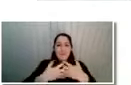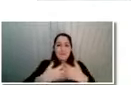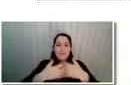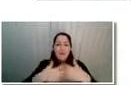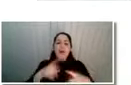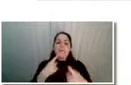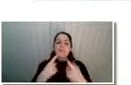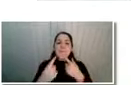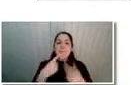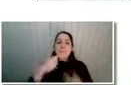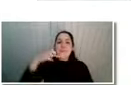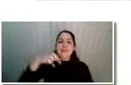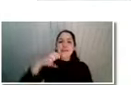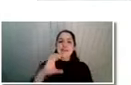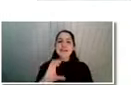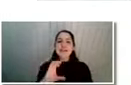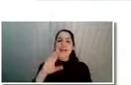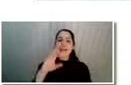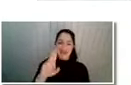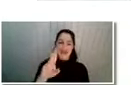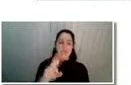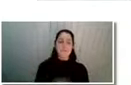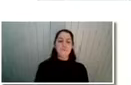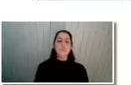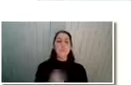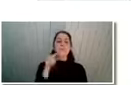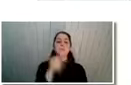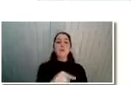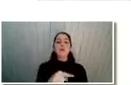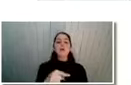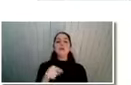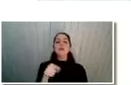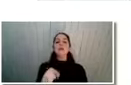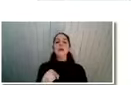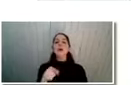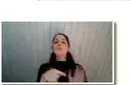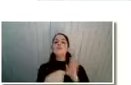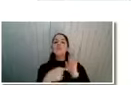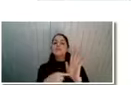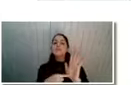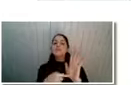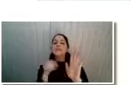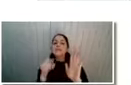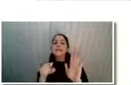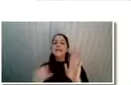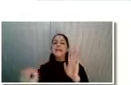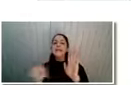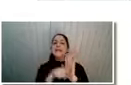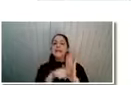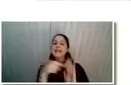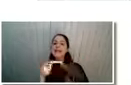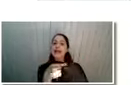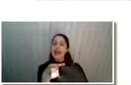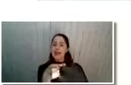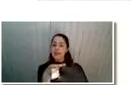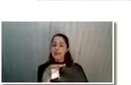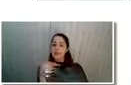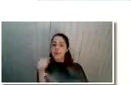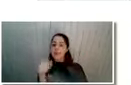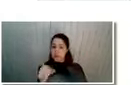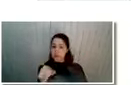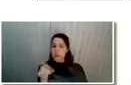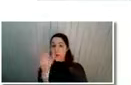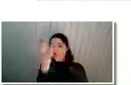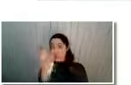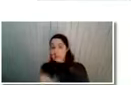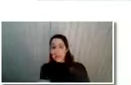es, esta es una muestra negativa. O sea, este paciente, al cual se le extrajo su material genético, no